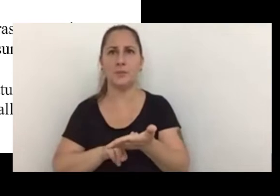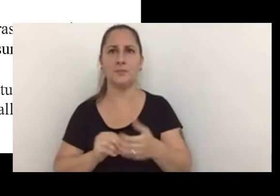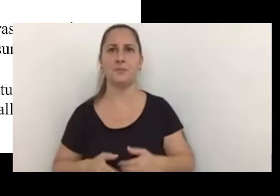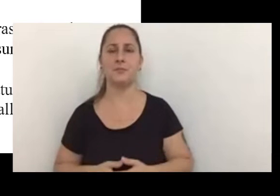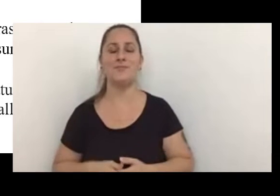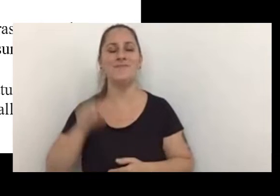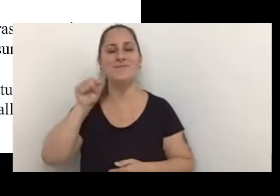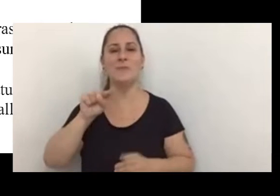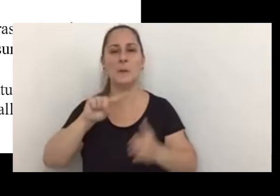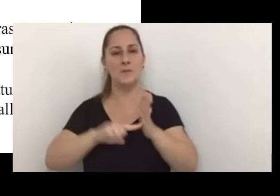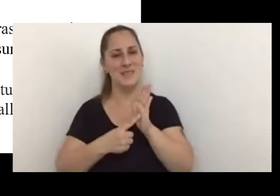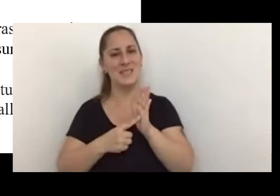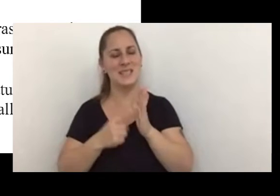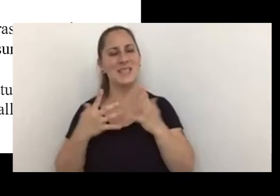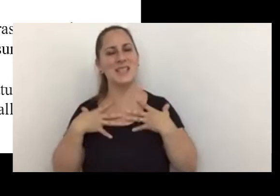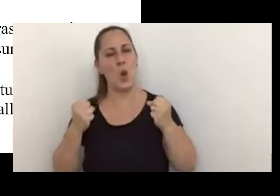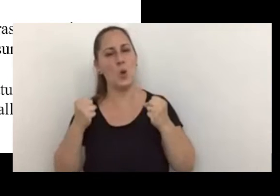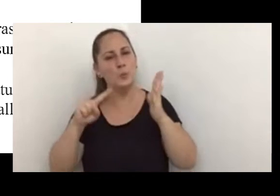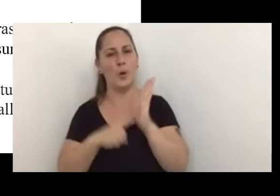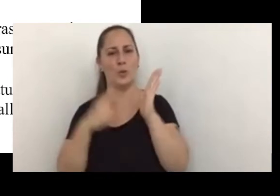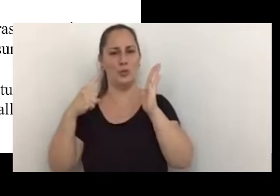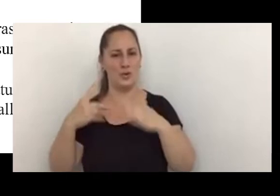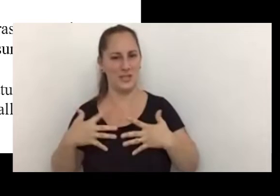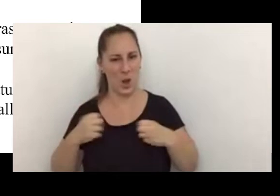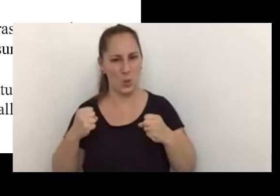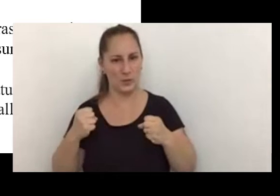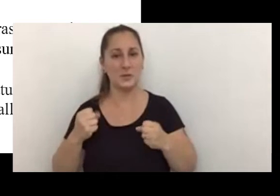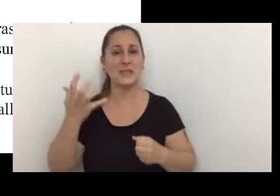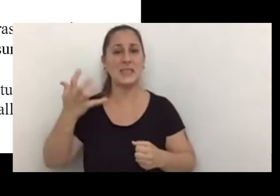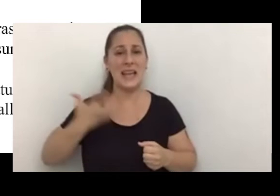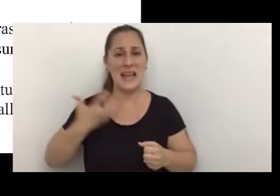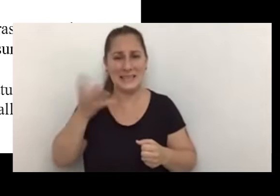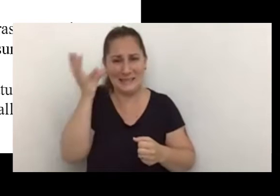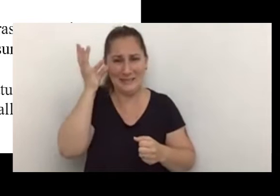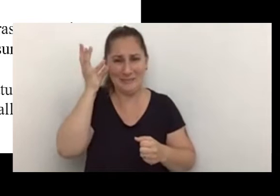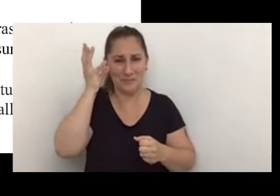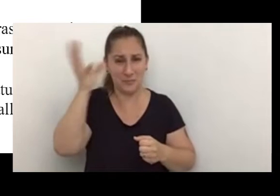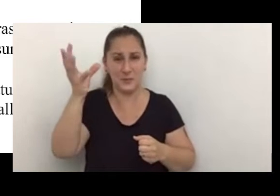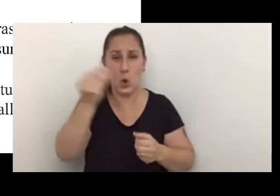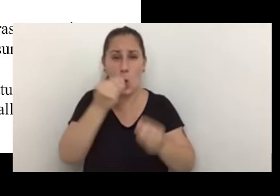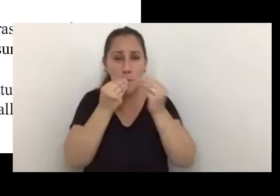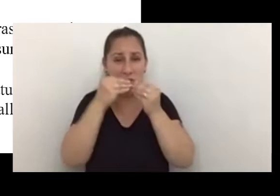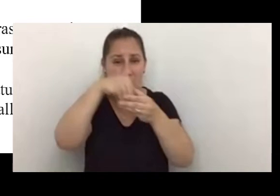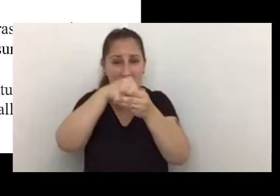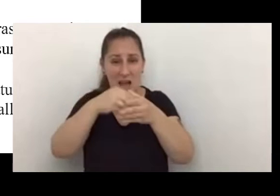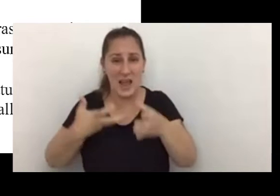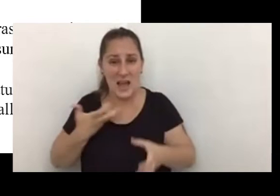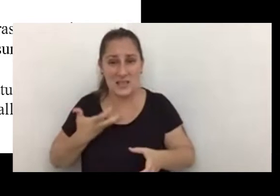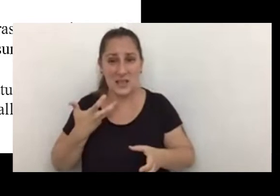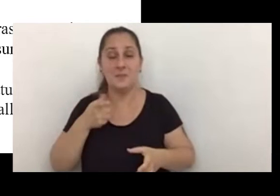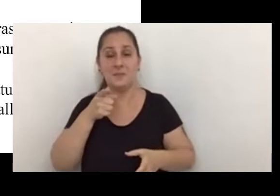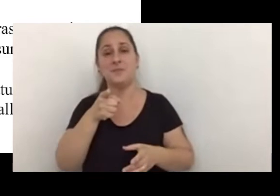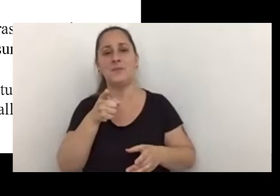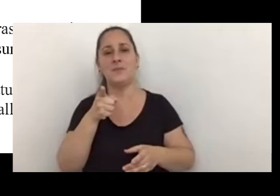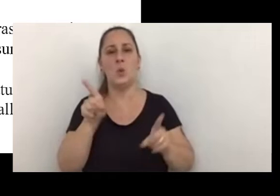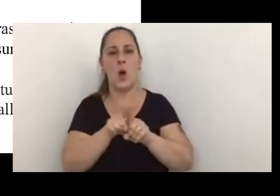es la salud de la población. Las grasas saturadas de los alimentos en realidad recorta